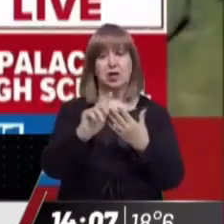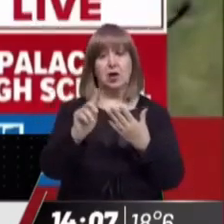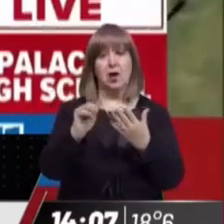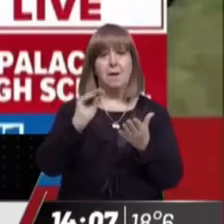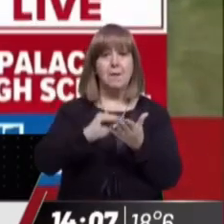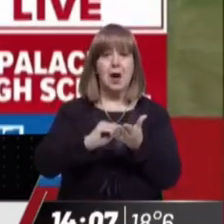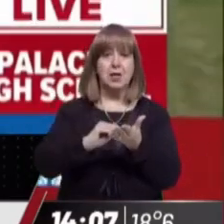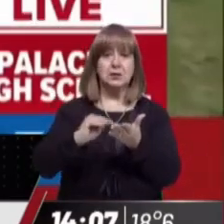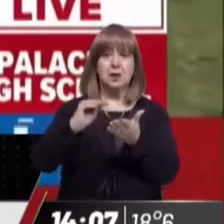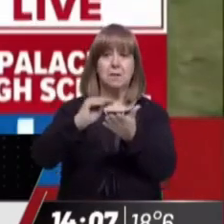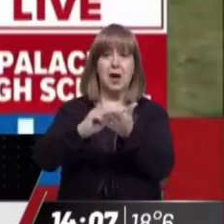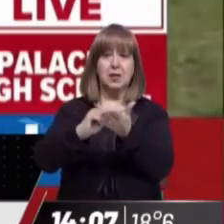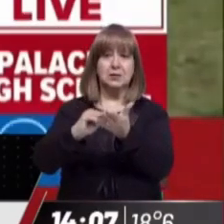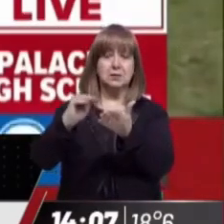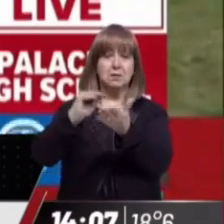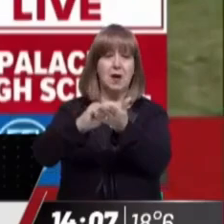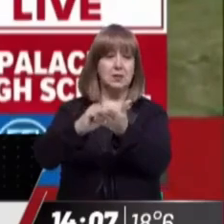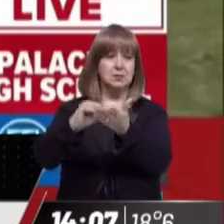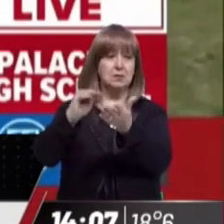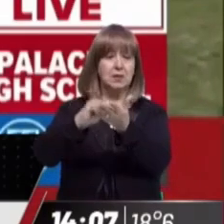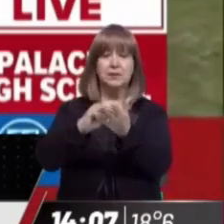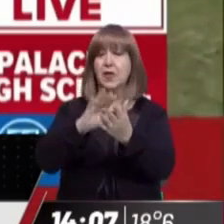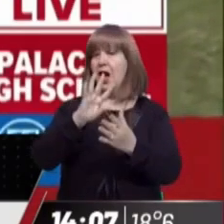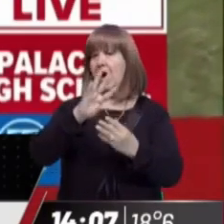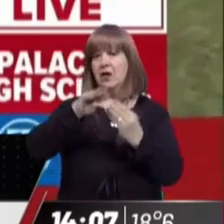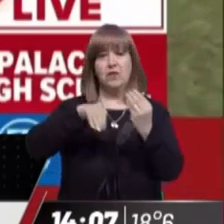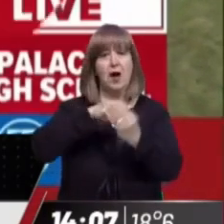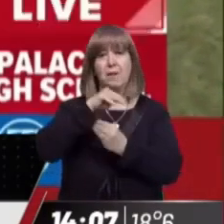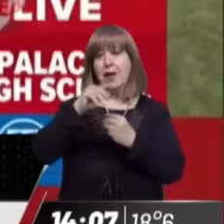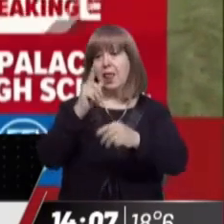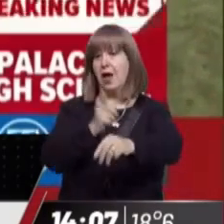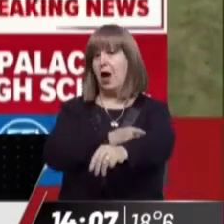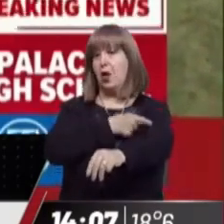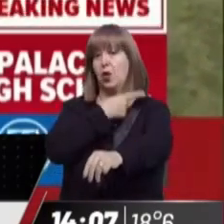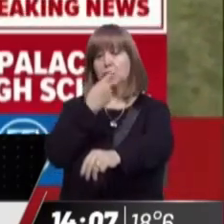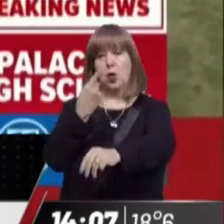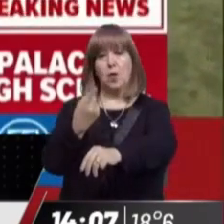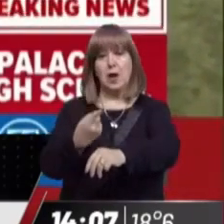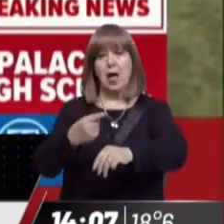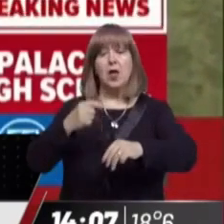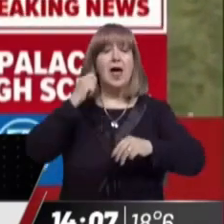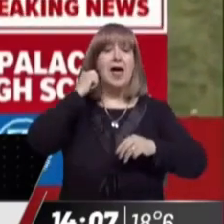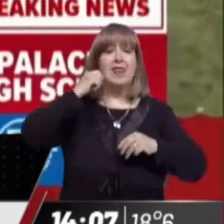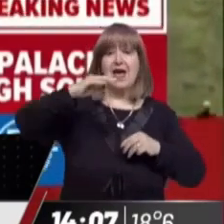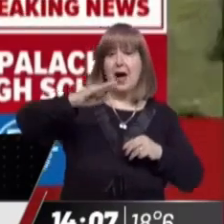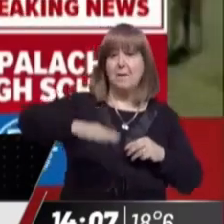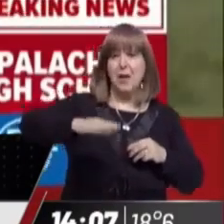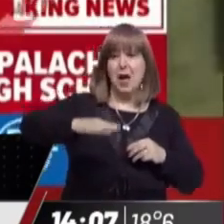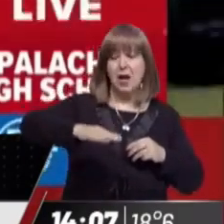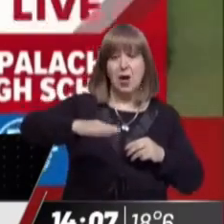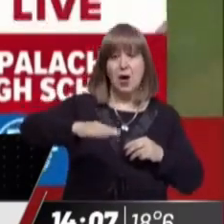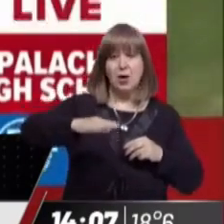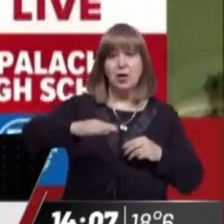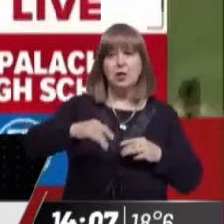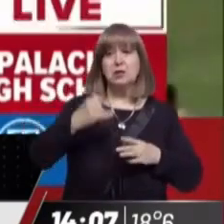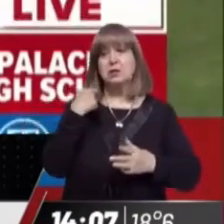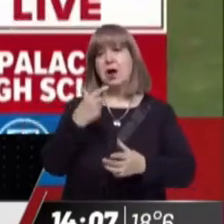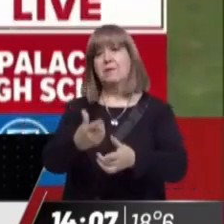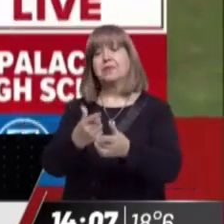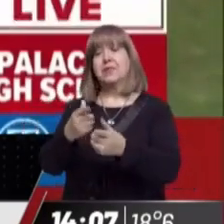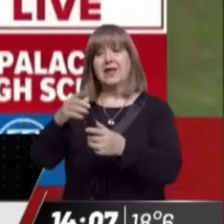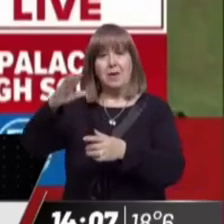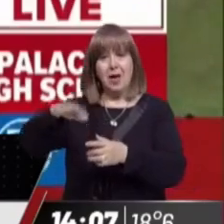de ya tener armas en las familias y desde que son incluso menores No que los llevan a Los polígonos de tiro a